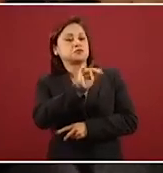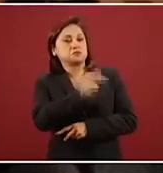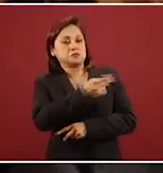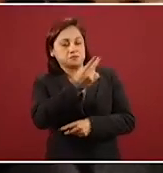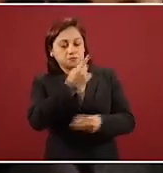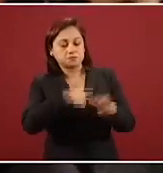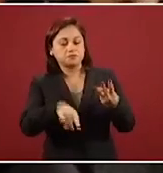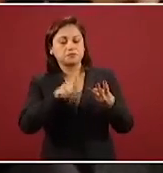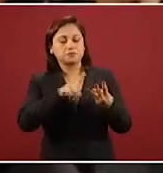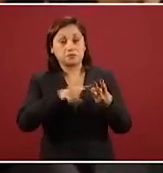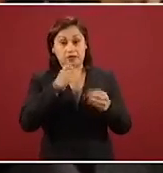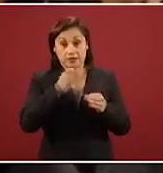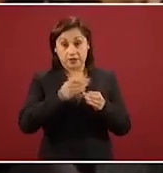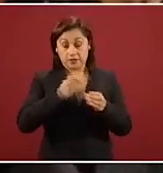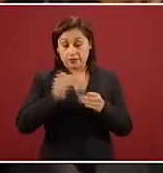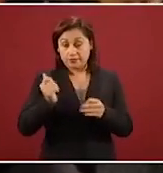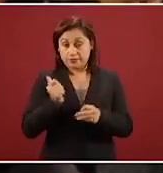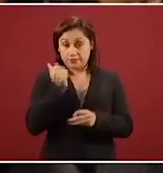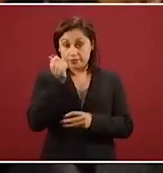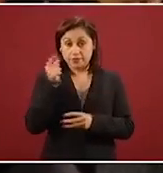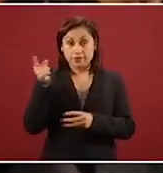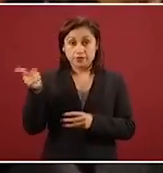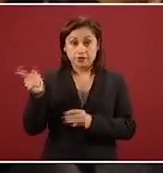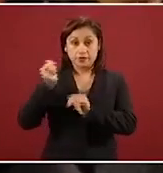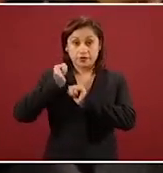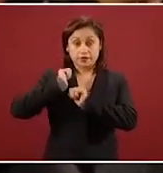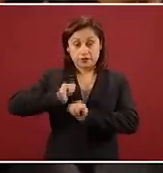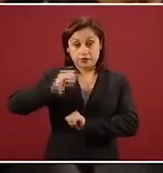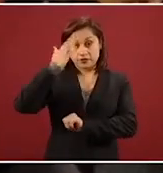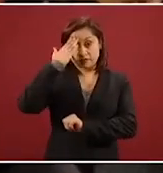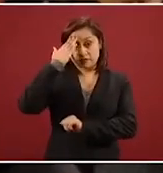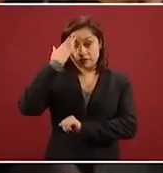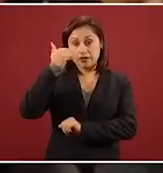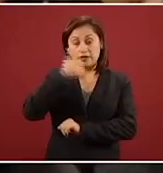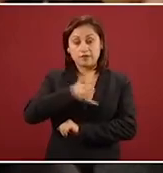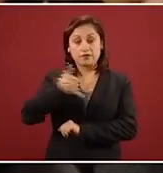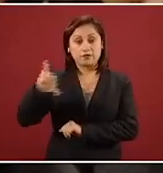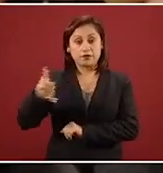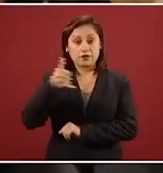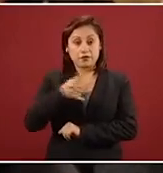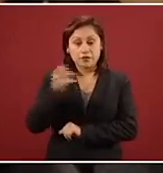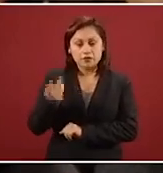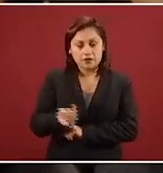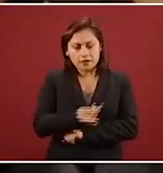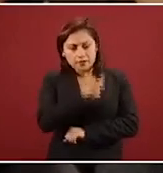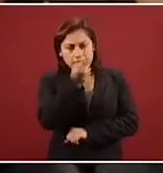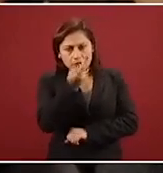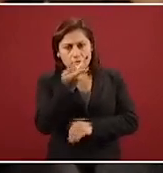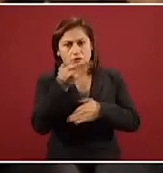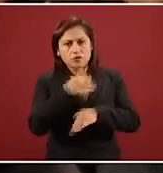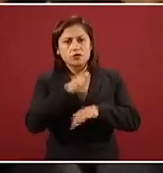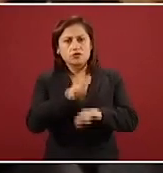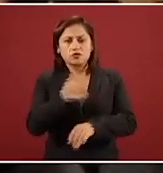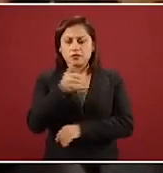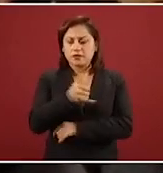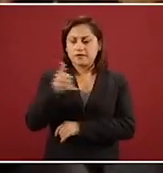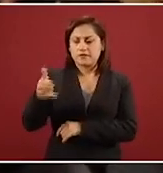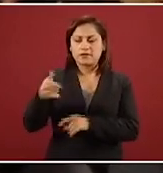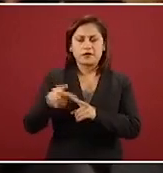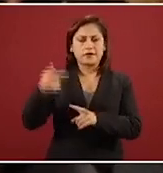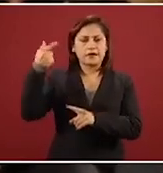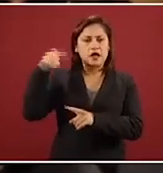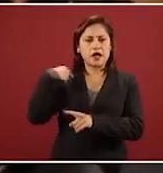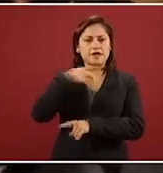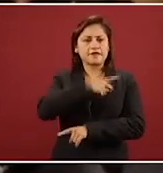la presencia aquí del titular de Infonavit, ¿qué avances tiene el saneamiento de Infonavit en los